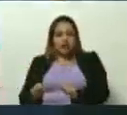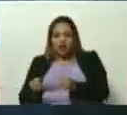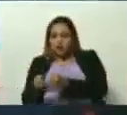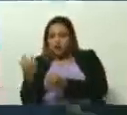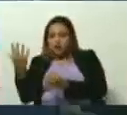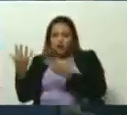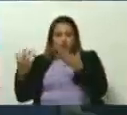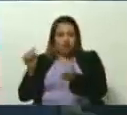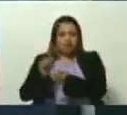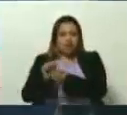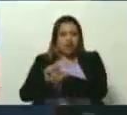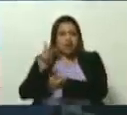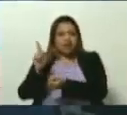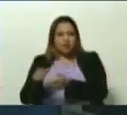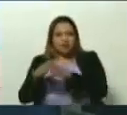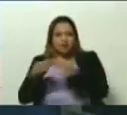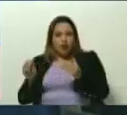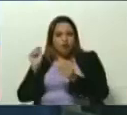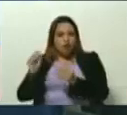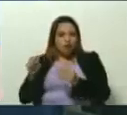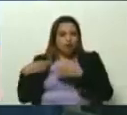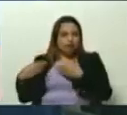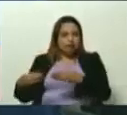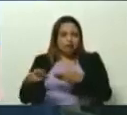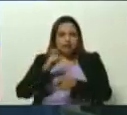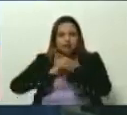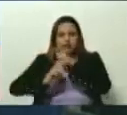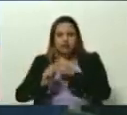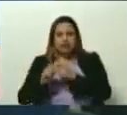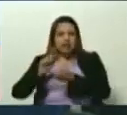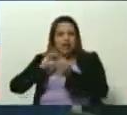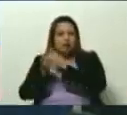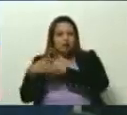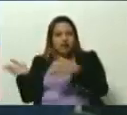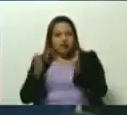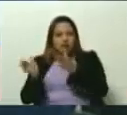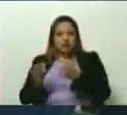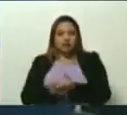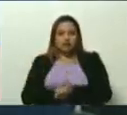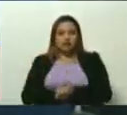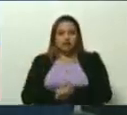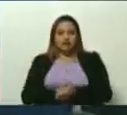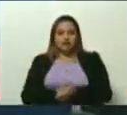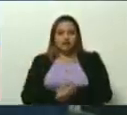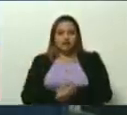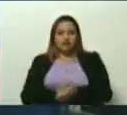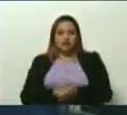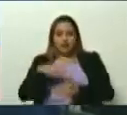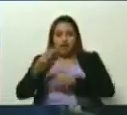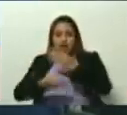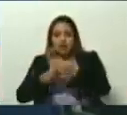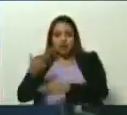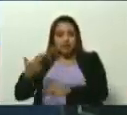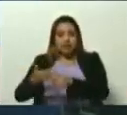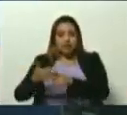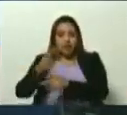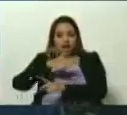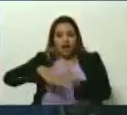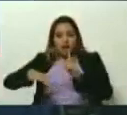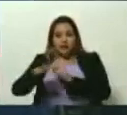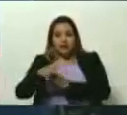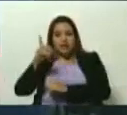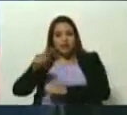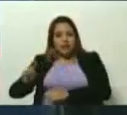y todos estos puntos de inflexión climático, por supuesto, que convierten la amenaza ambiental en